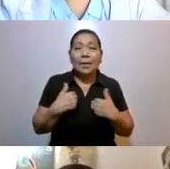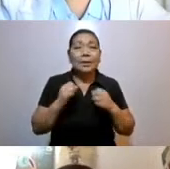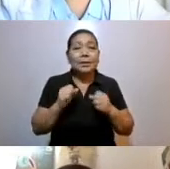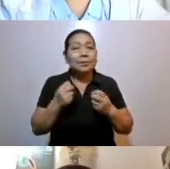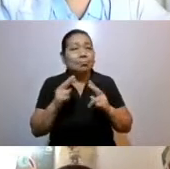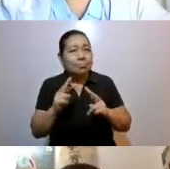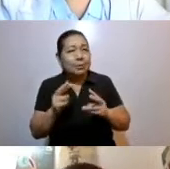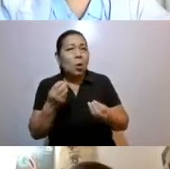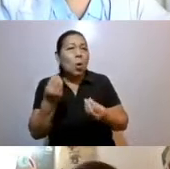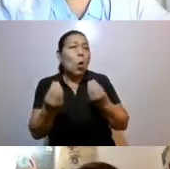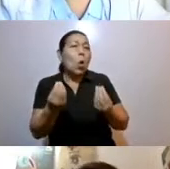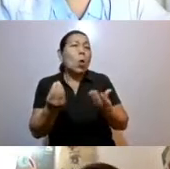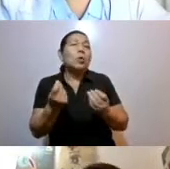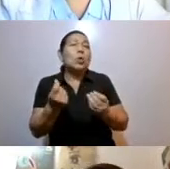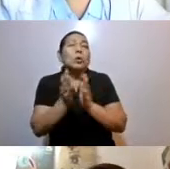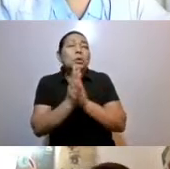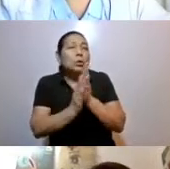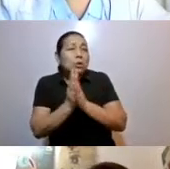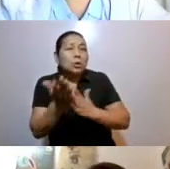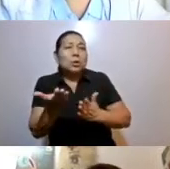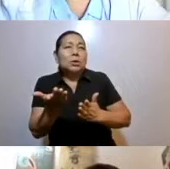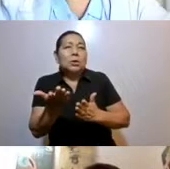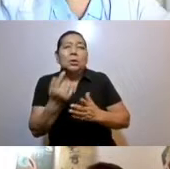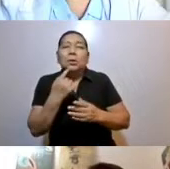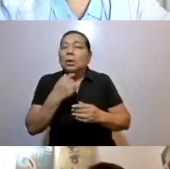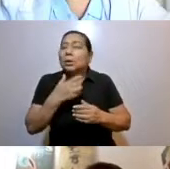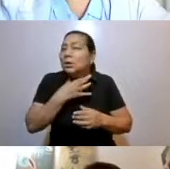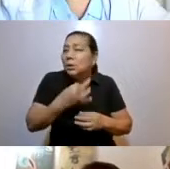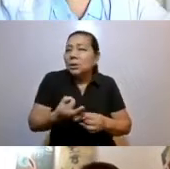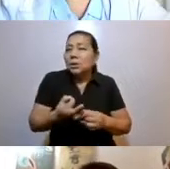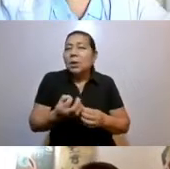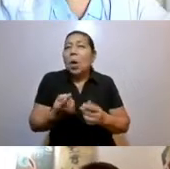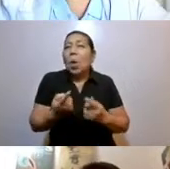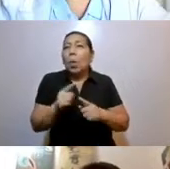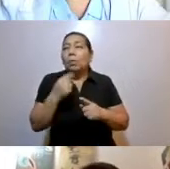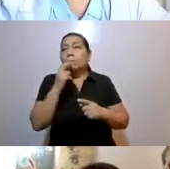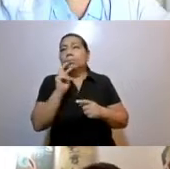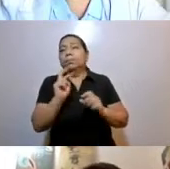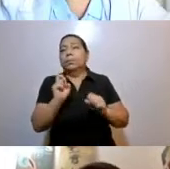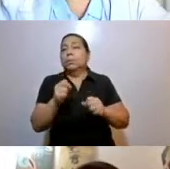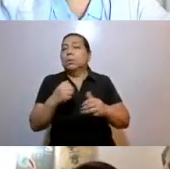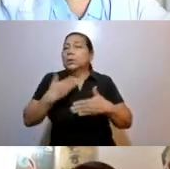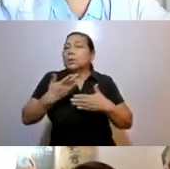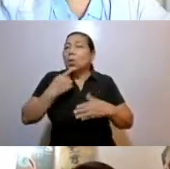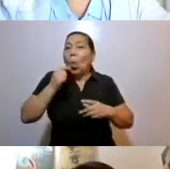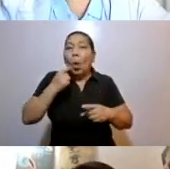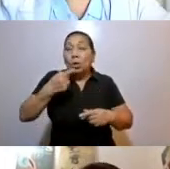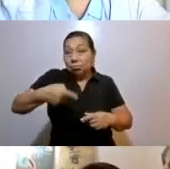con el deseo, con el líbido y con la excitación misma, que es la que produce la